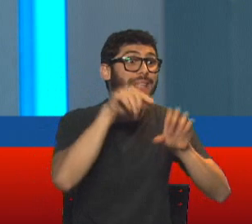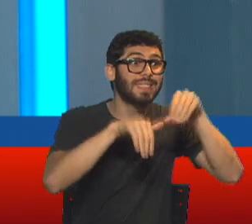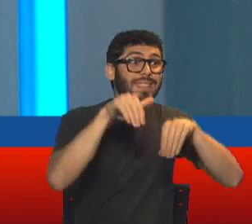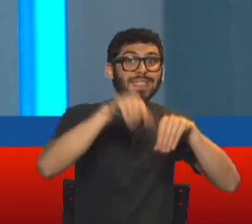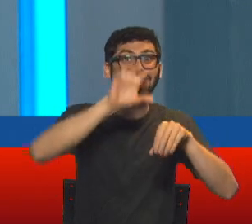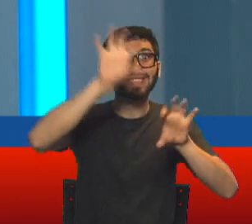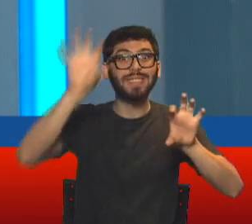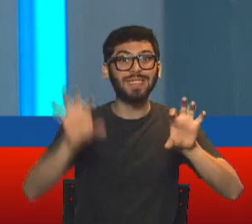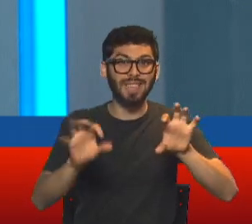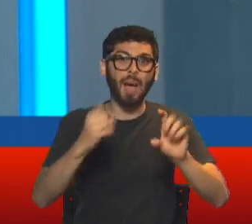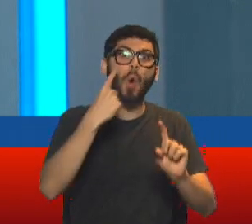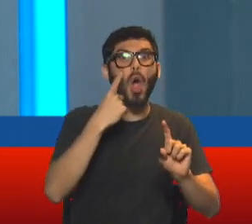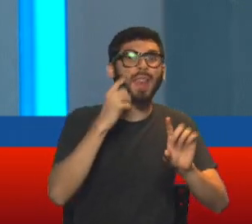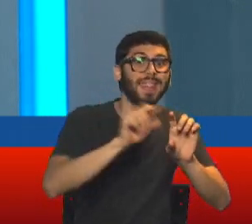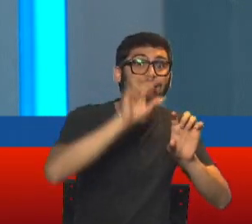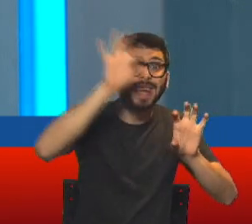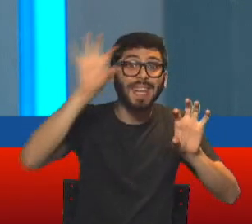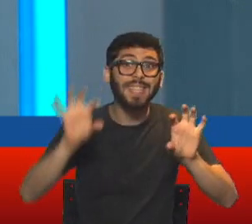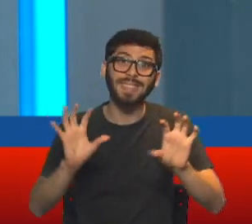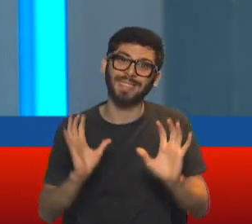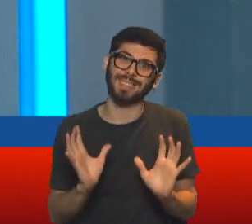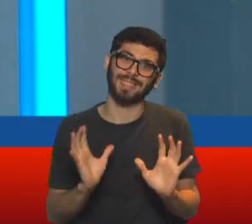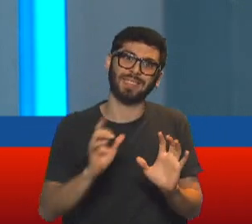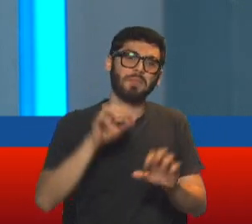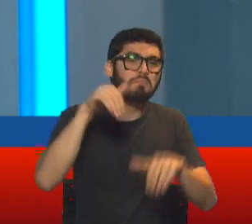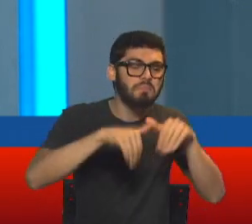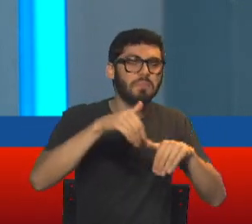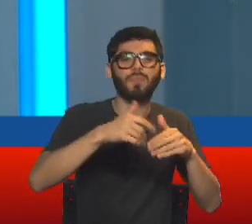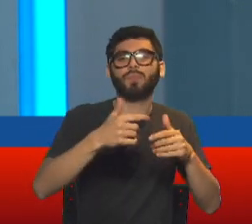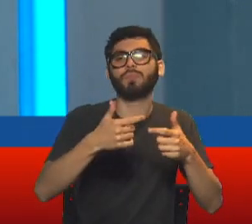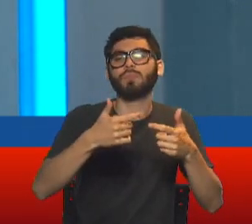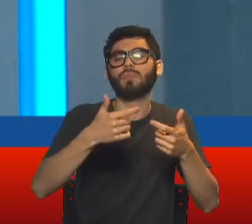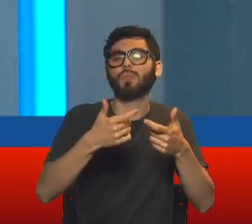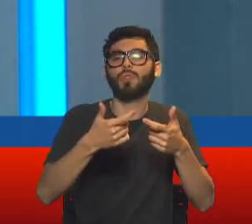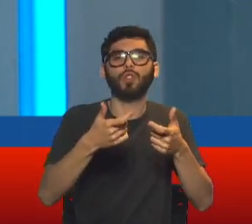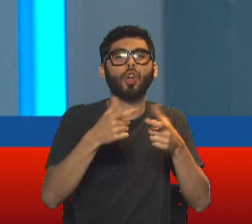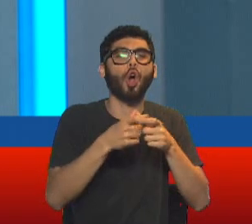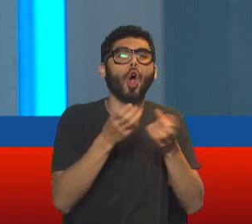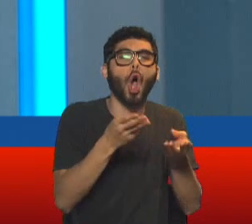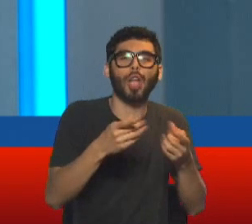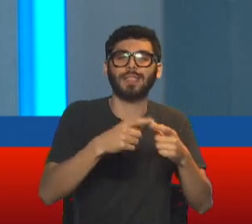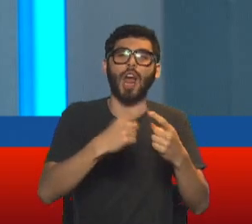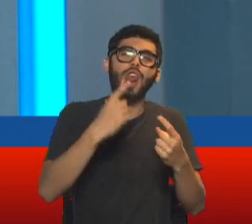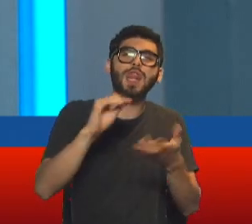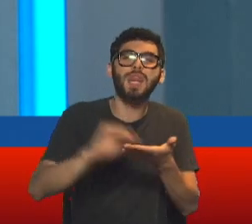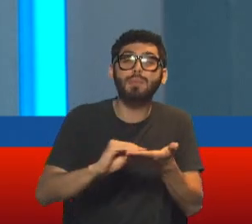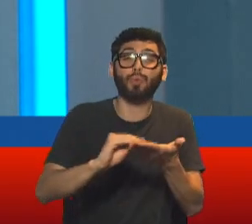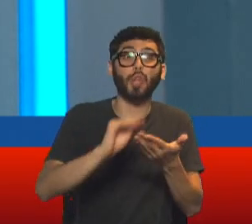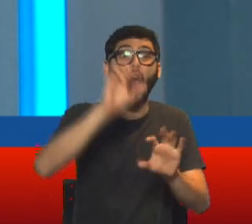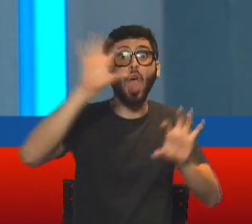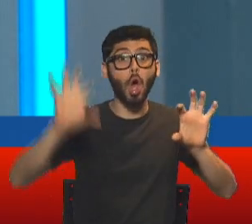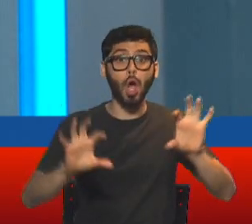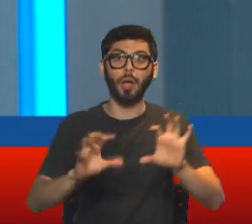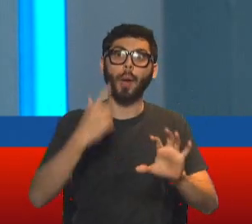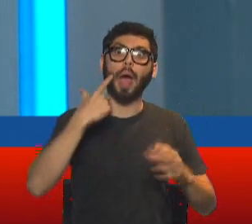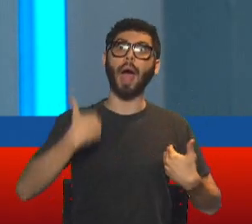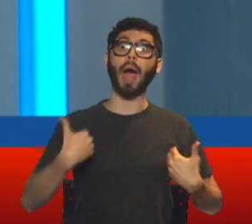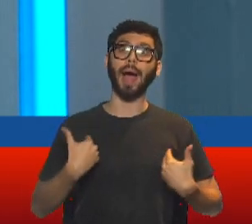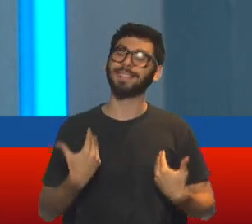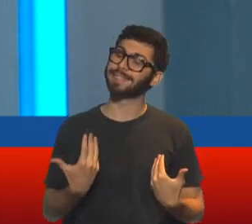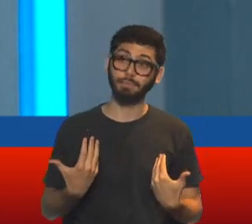pagar impuesto a las ganancias, y nos deja solamente menos de 1 millón de trabajadores el pago del impuesto a las ganancias de